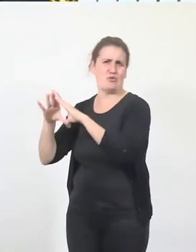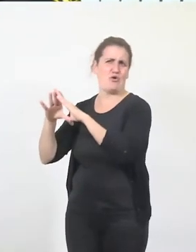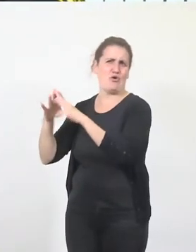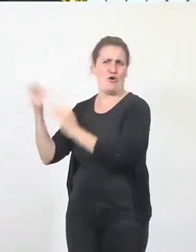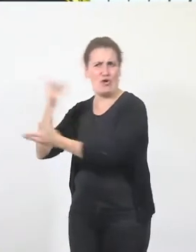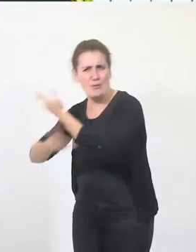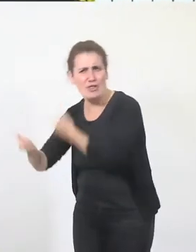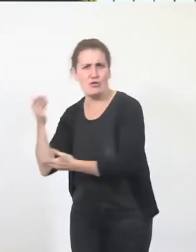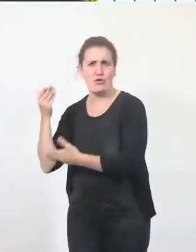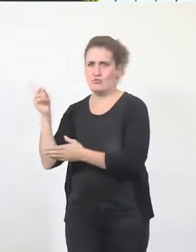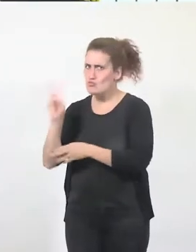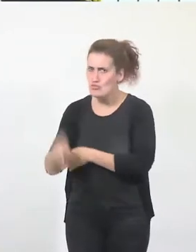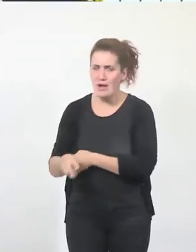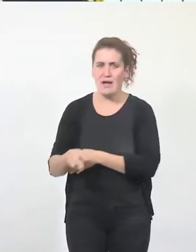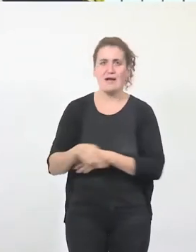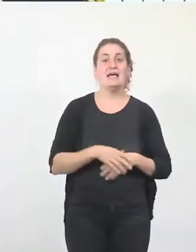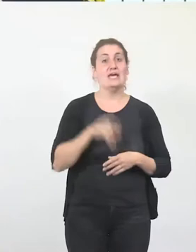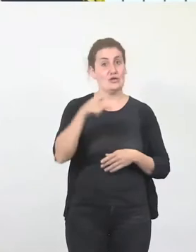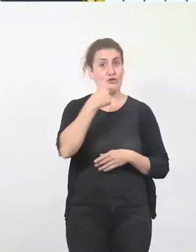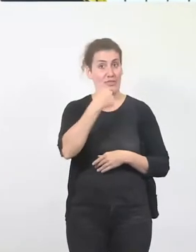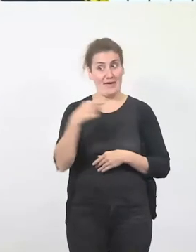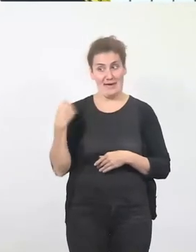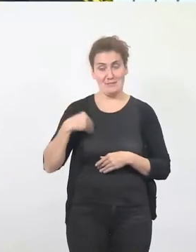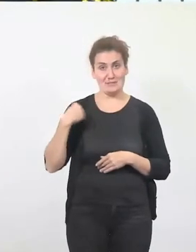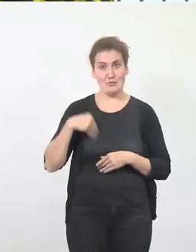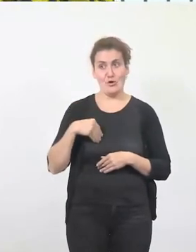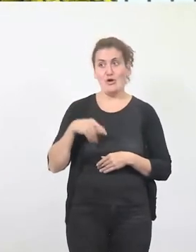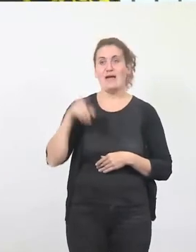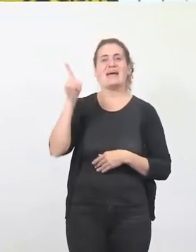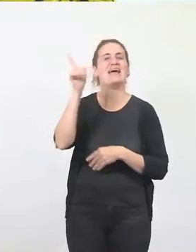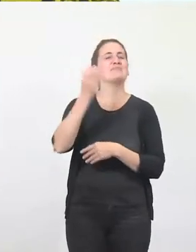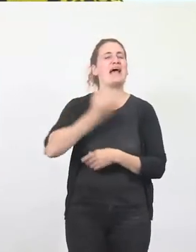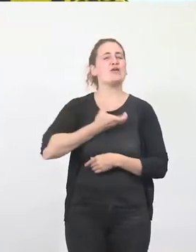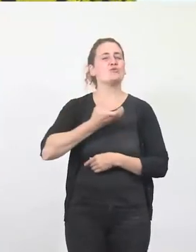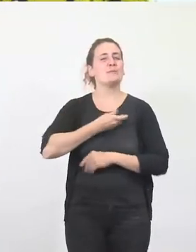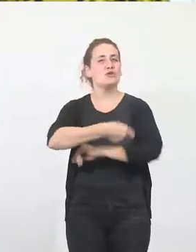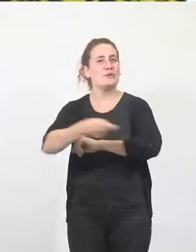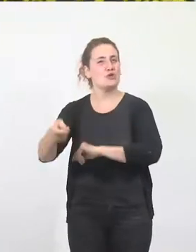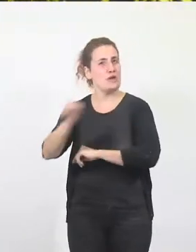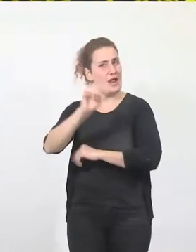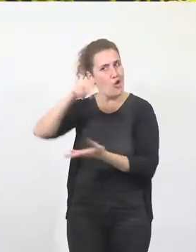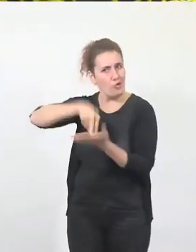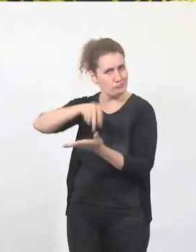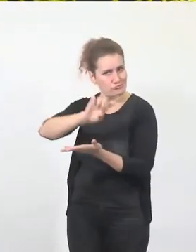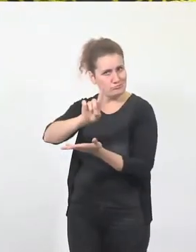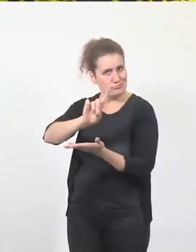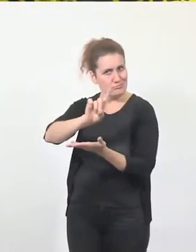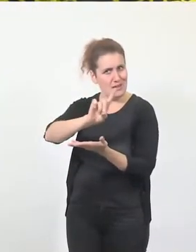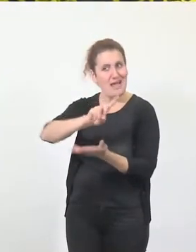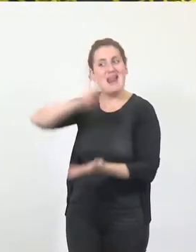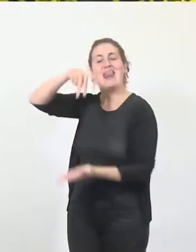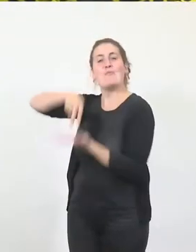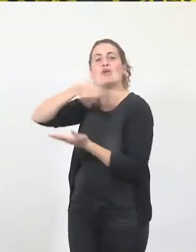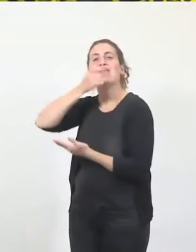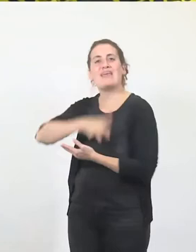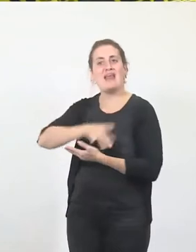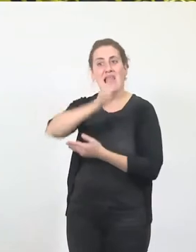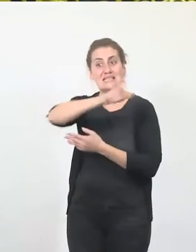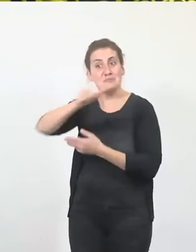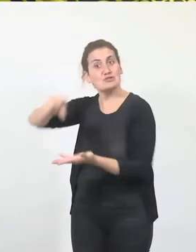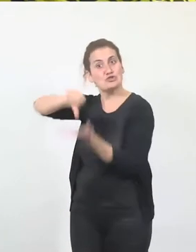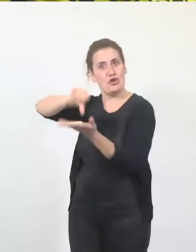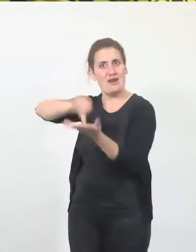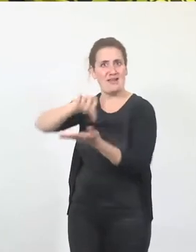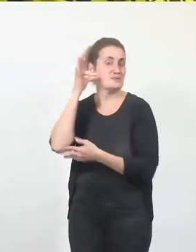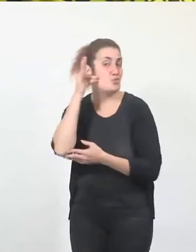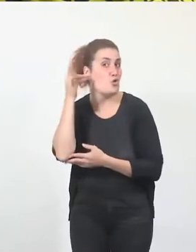Y yo recuerdo que dije en la inauguración de esta casa que no es el Ayuntamiento de Vitoria-Gasteiz quien la ponen las mujeres, la ponen la